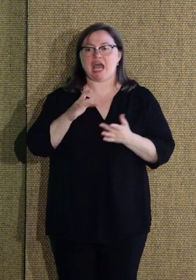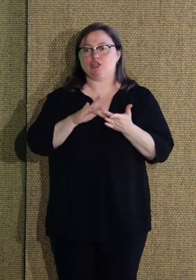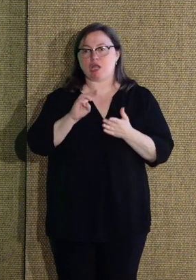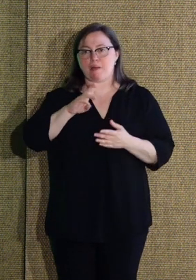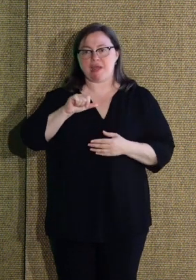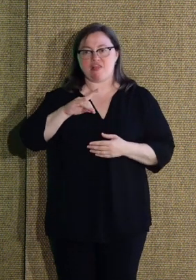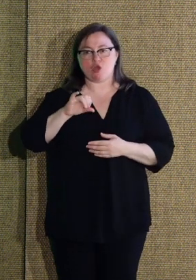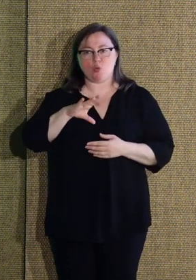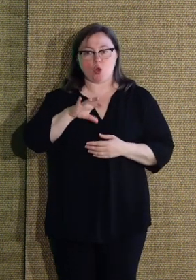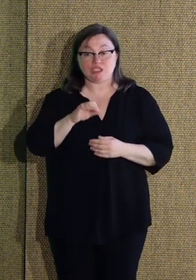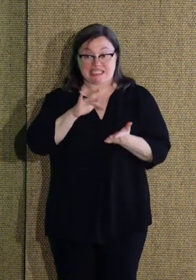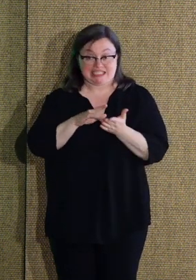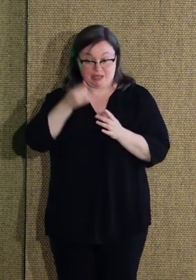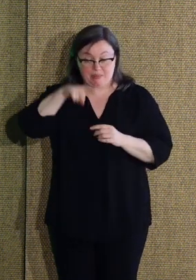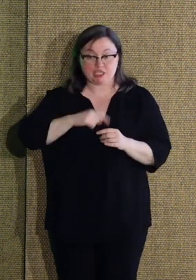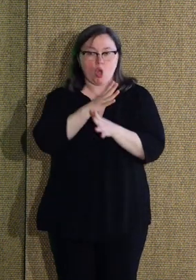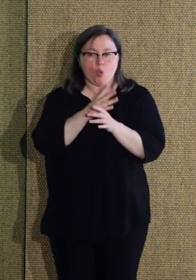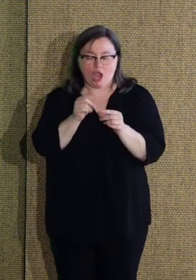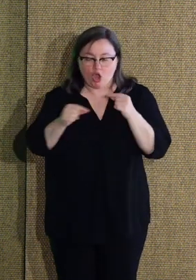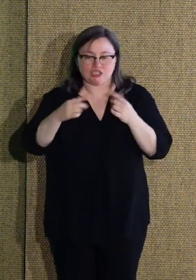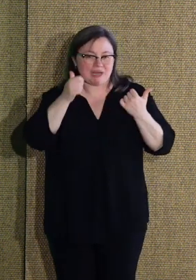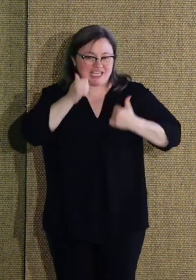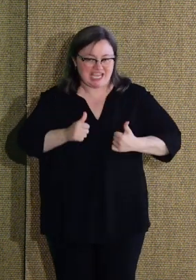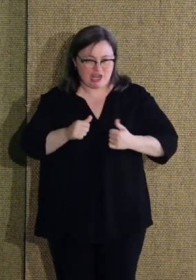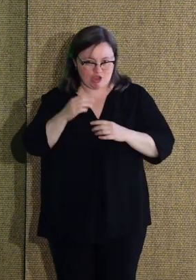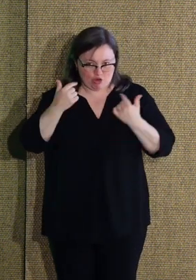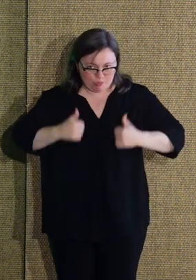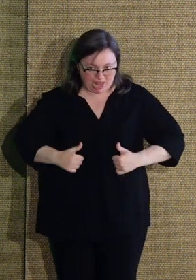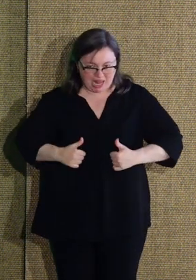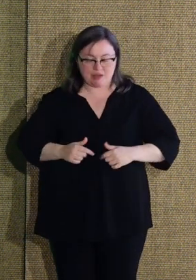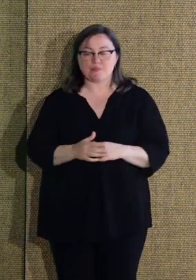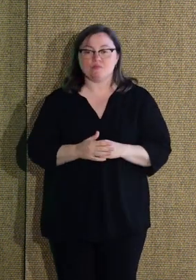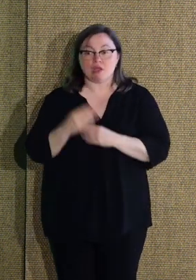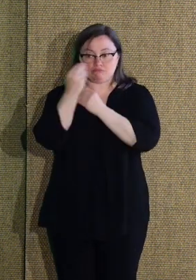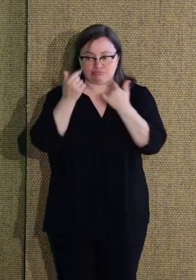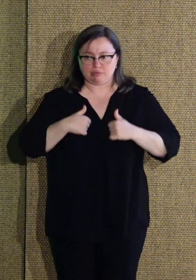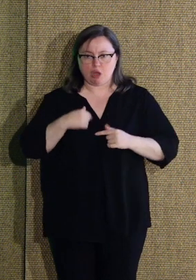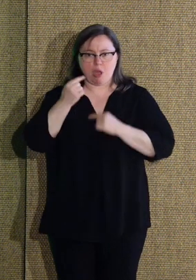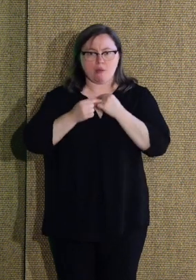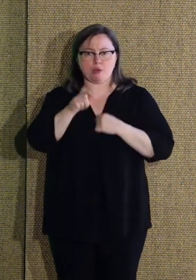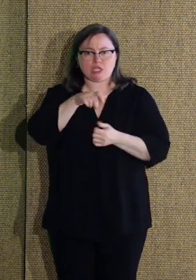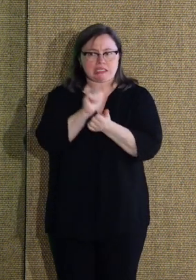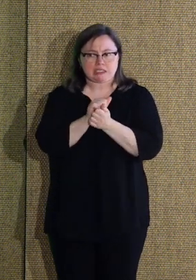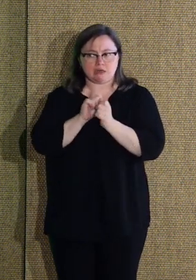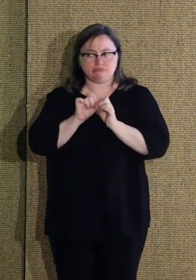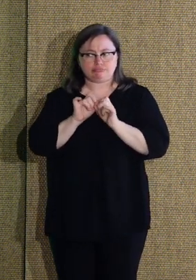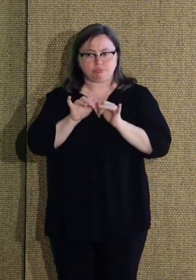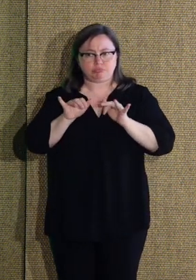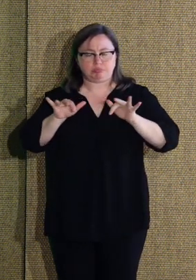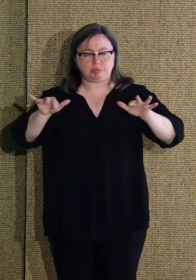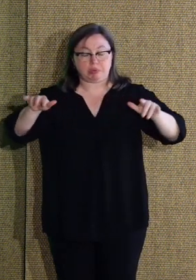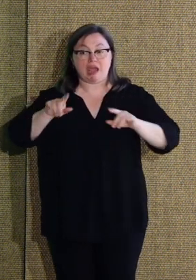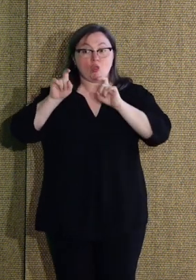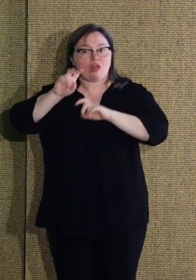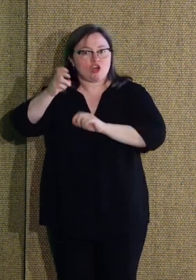mes estamos haciendo un trivial sobre higiene corporal. Y bueno, esto ha ido de boca en boca. Y otra de las educadoras, que esta es